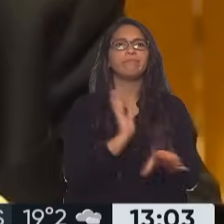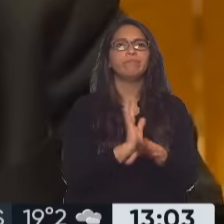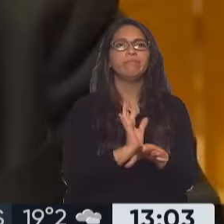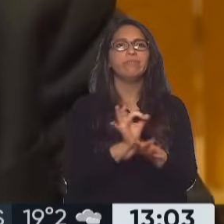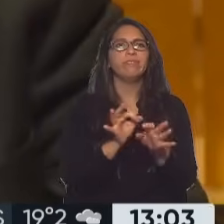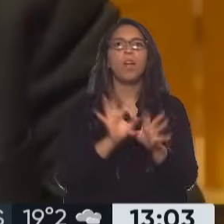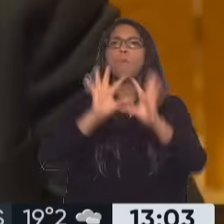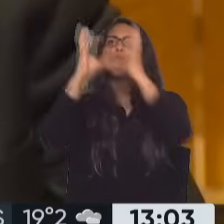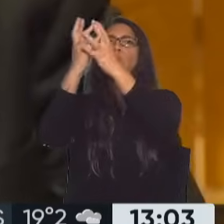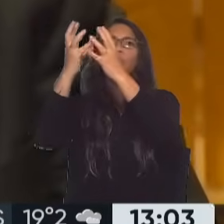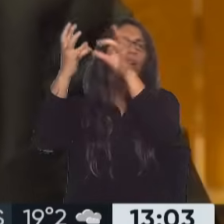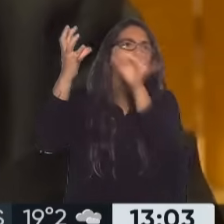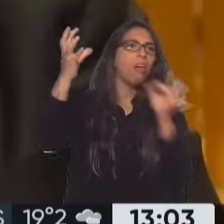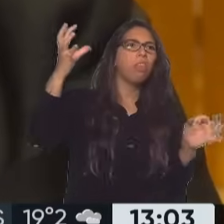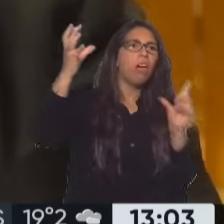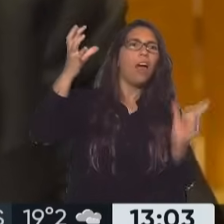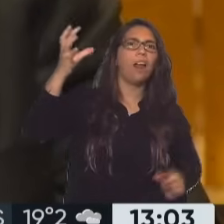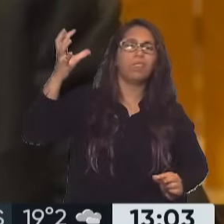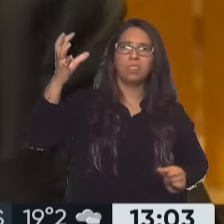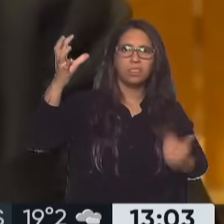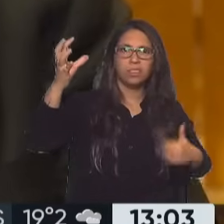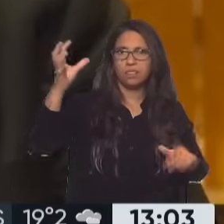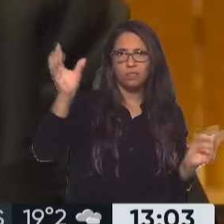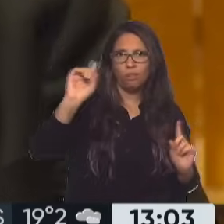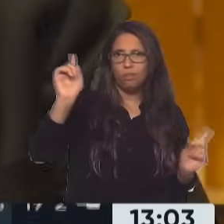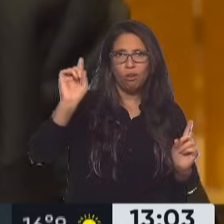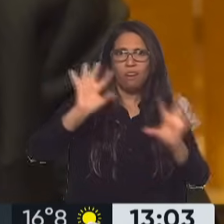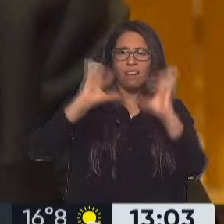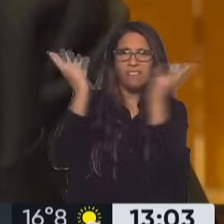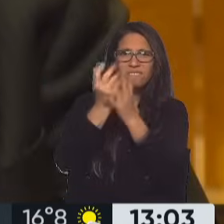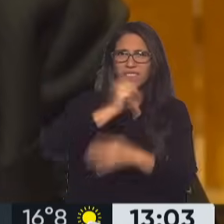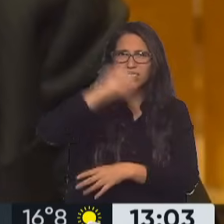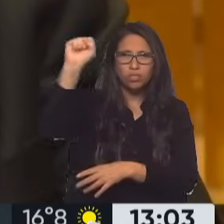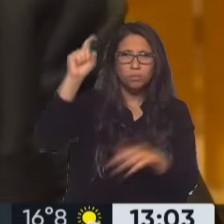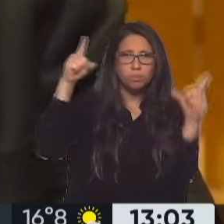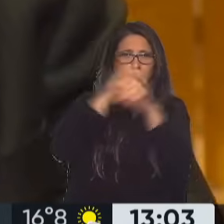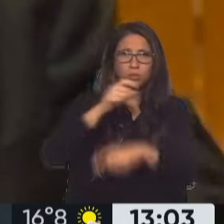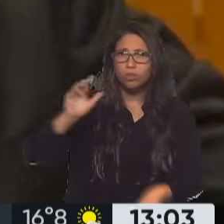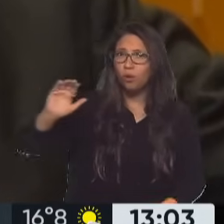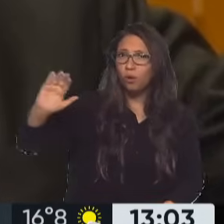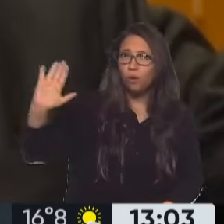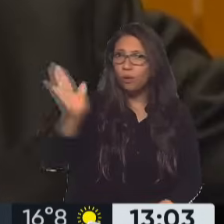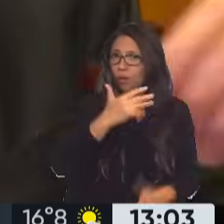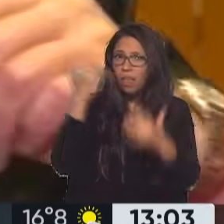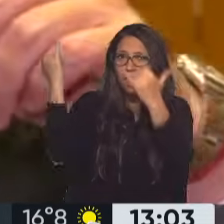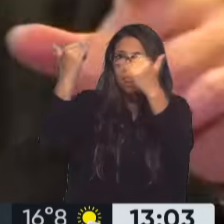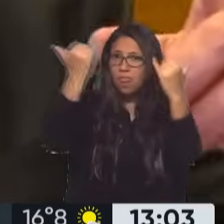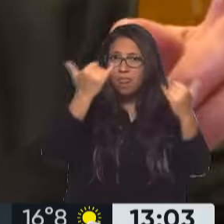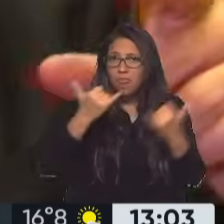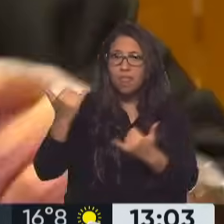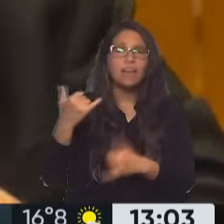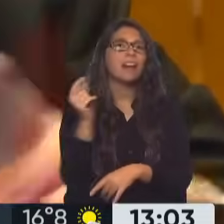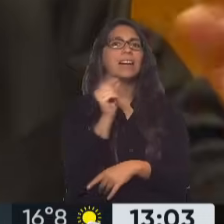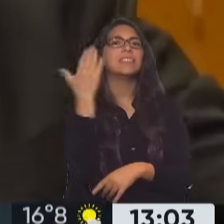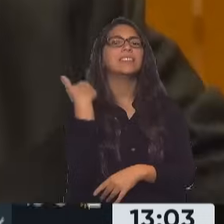fuera del mundo, somos parte del mundo. El problema inflacionario es un problema del mundo. Miren, recién en la conferencia de